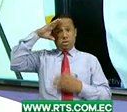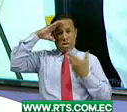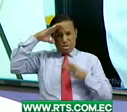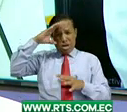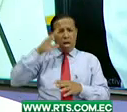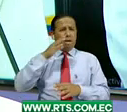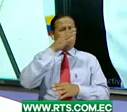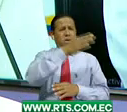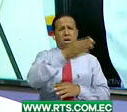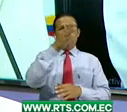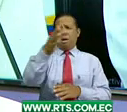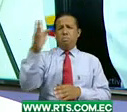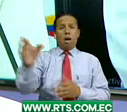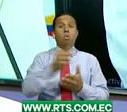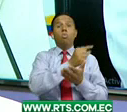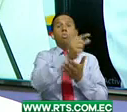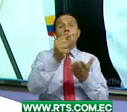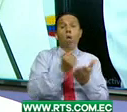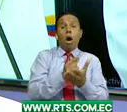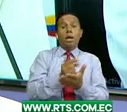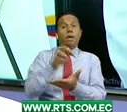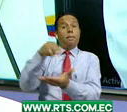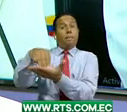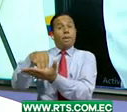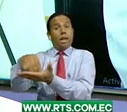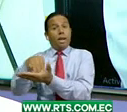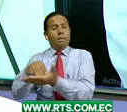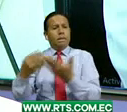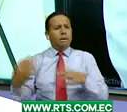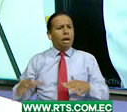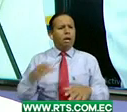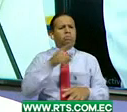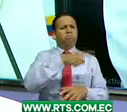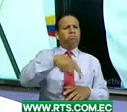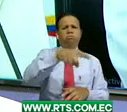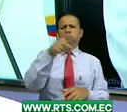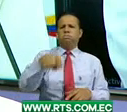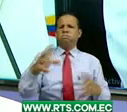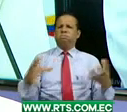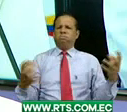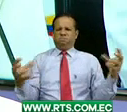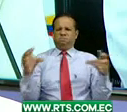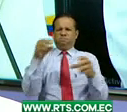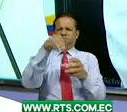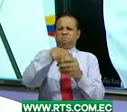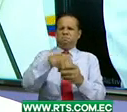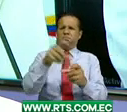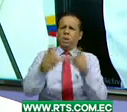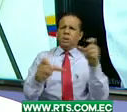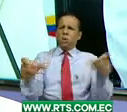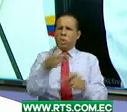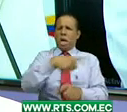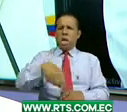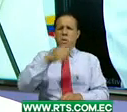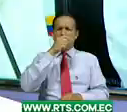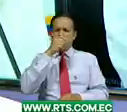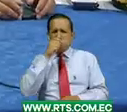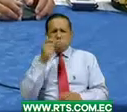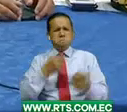Guayas, que permitió desarticular una banda delictiva dedicada al contrabando y el narcotráfico. Enseguida los detalles.